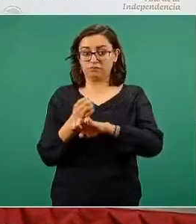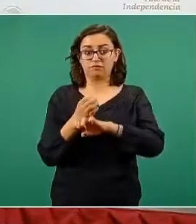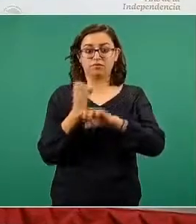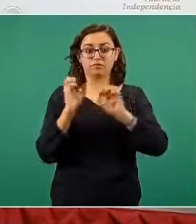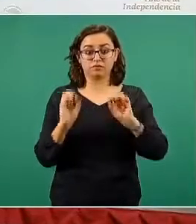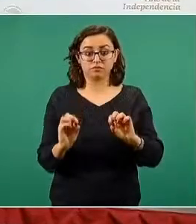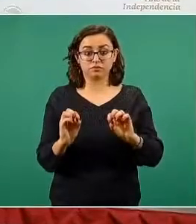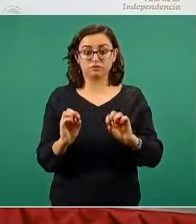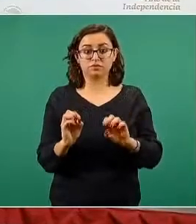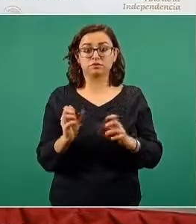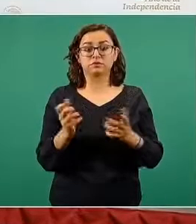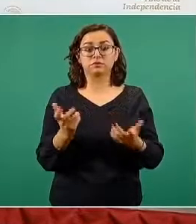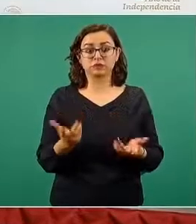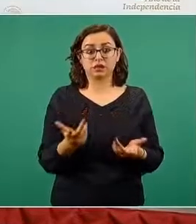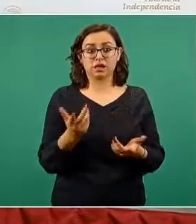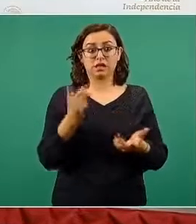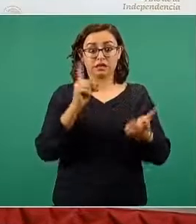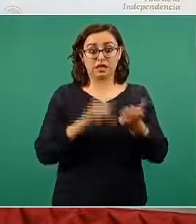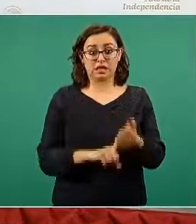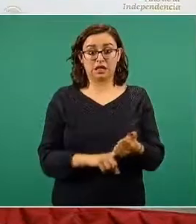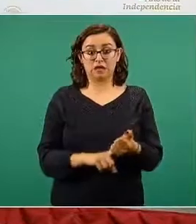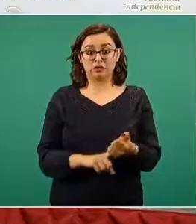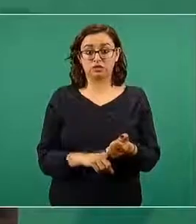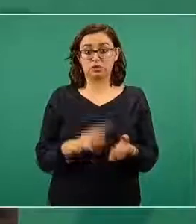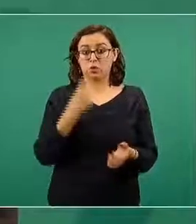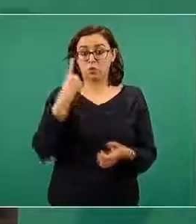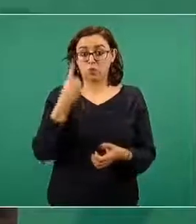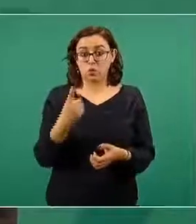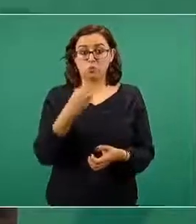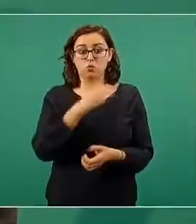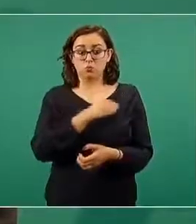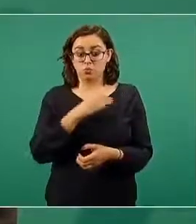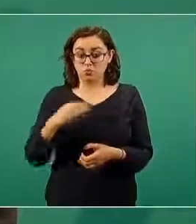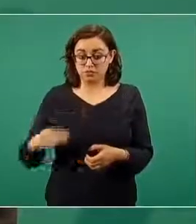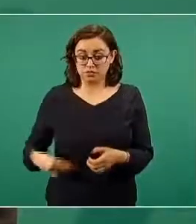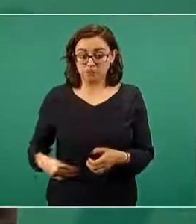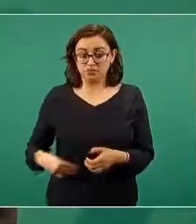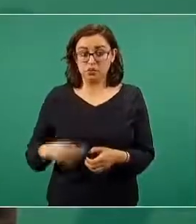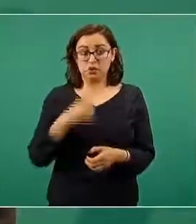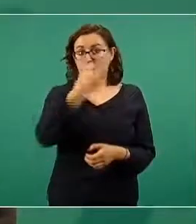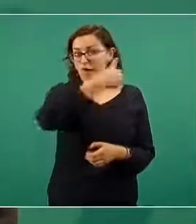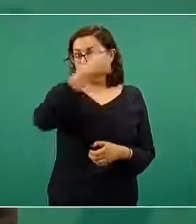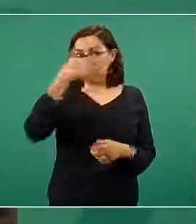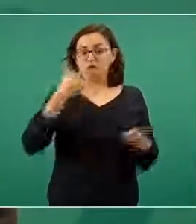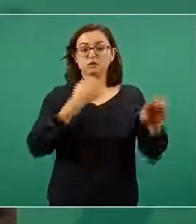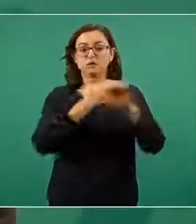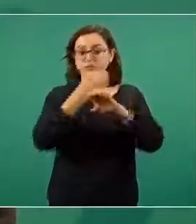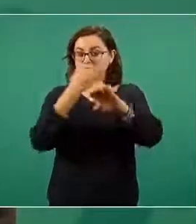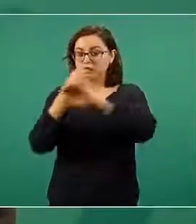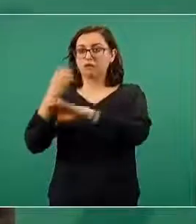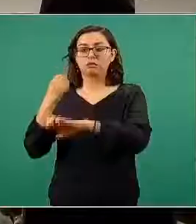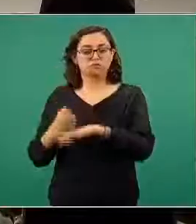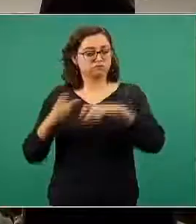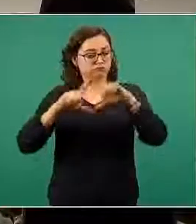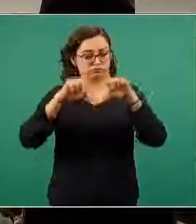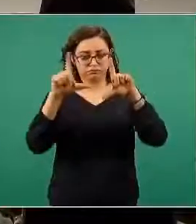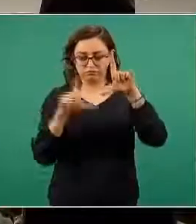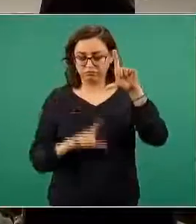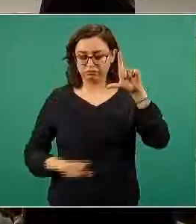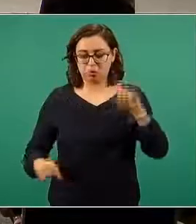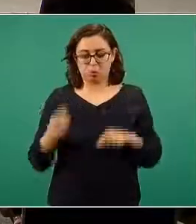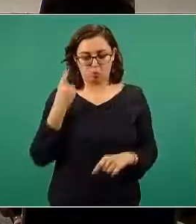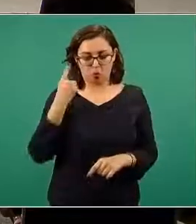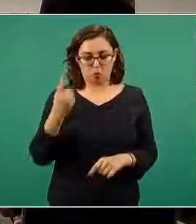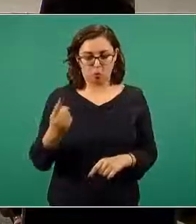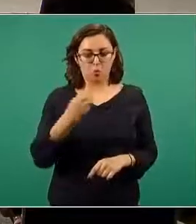al menos uno se va a iniciar en la primera semana de mayo. O sea, va a haber una cobertura de al menos